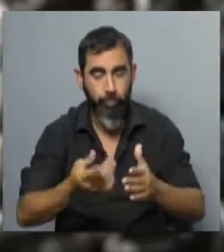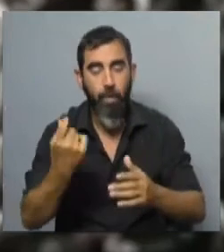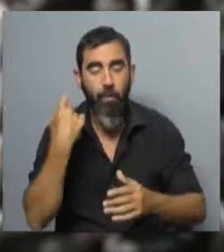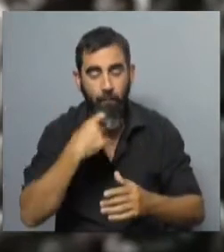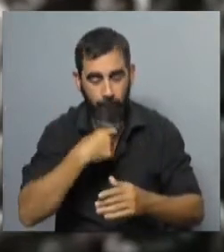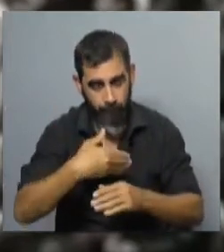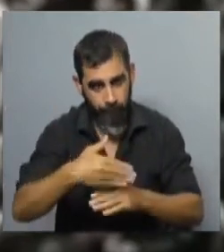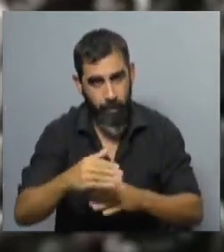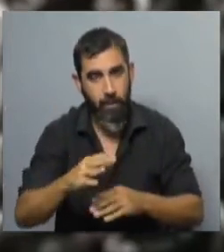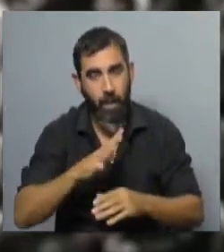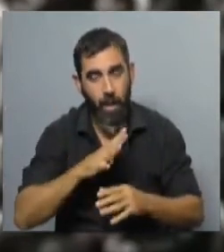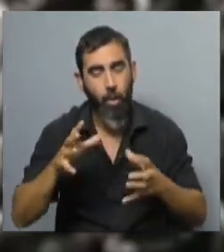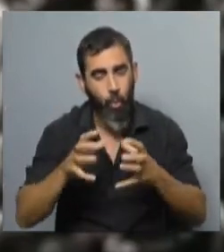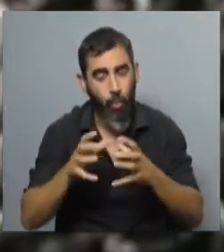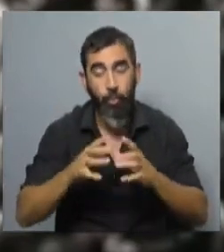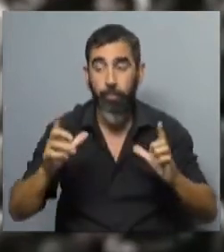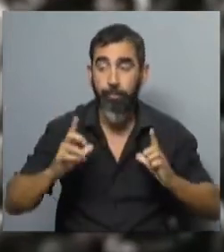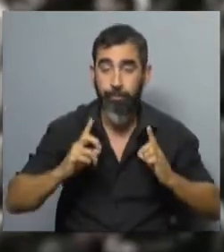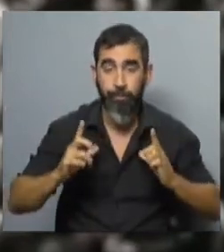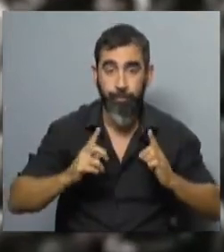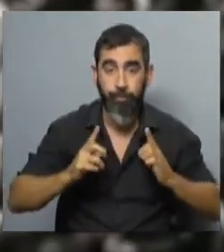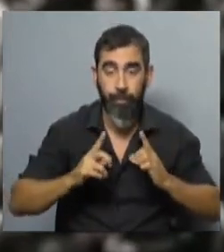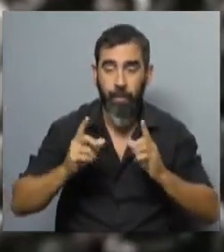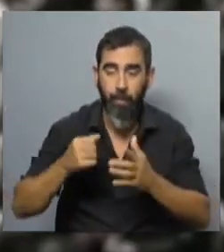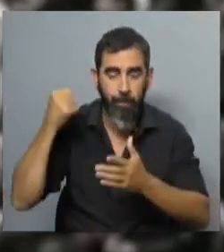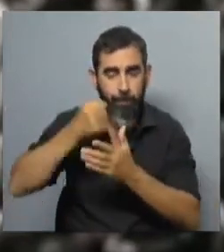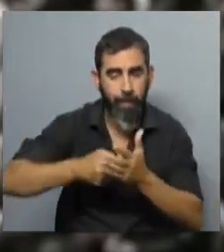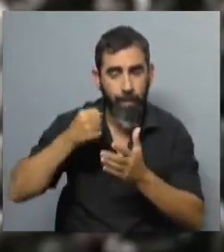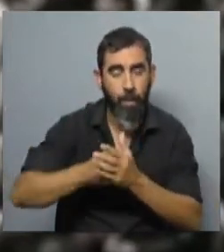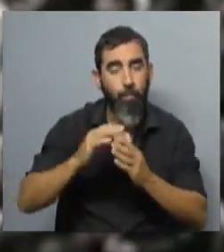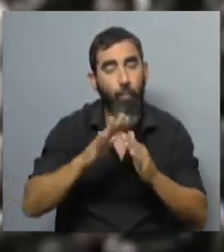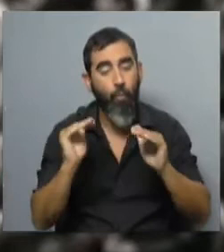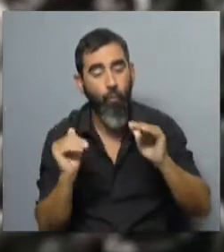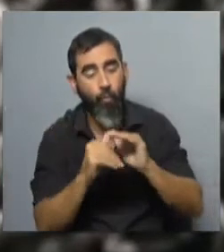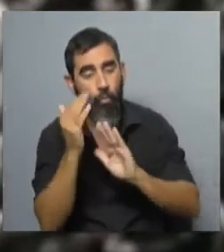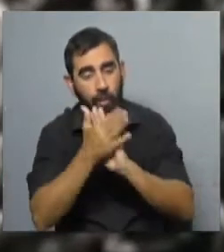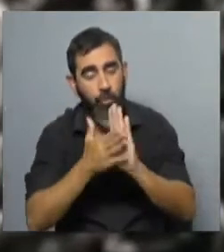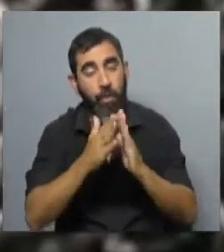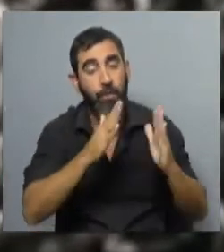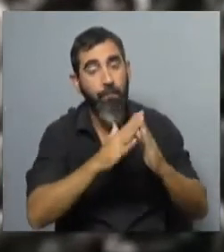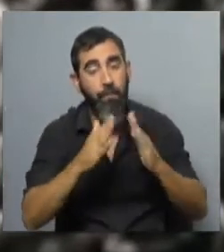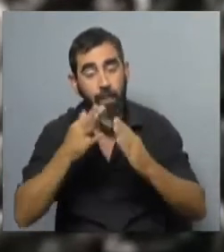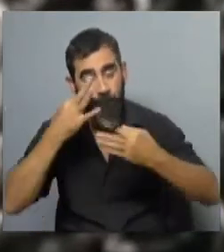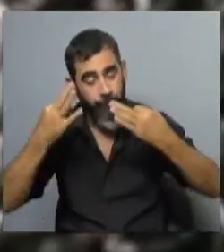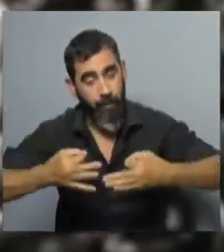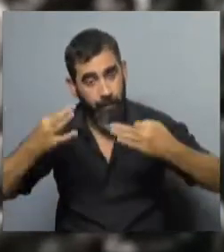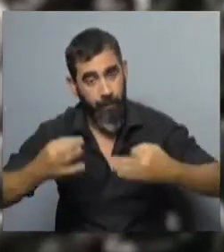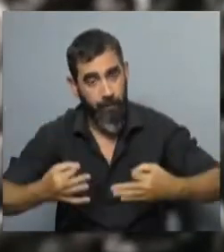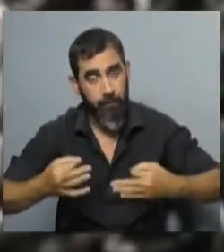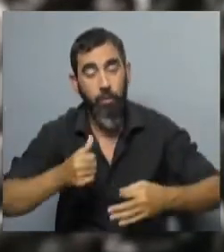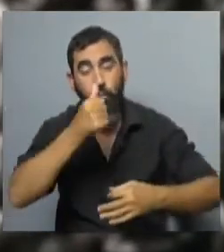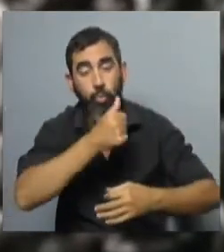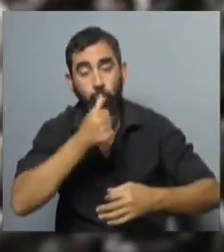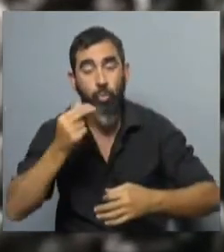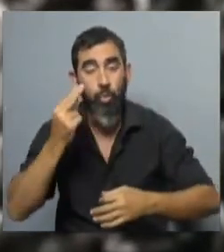falta. Aún tenemos grupos que esperan y aún hay que pelear por un Fondo Nacional de Vivienda verdadero que resuelva